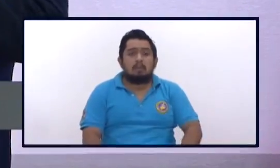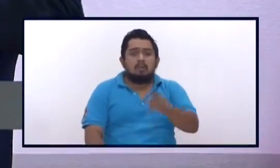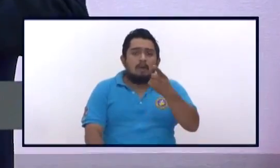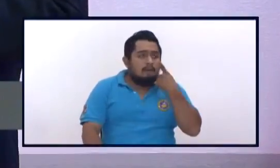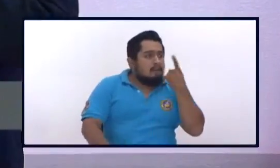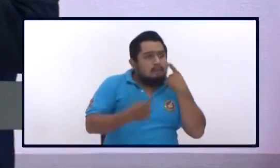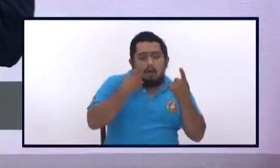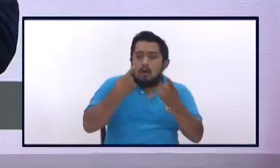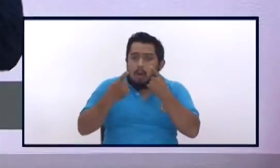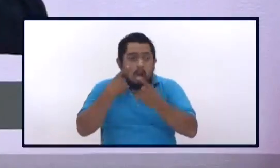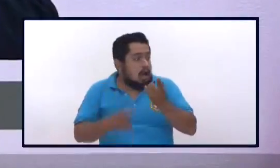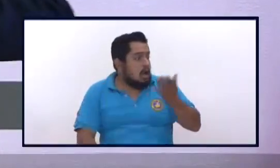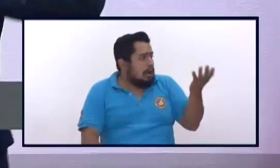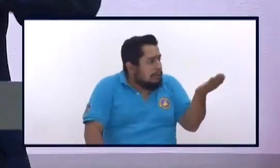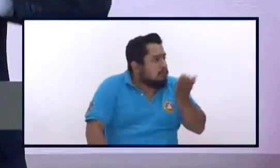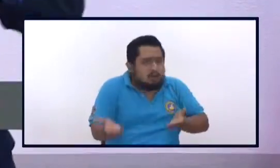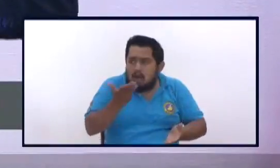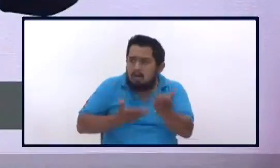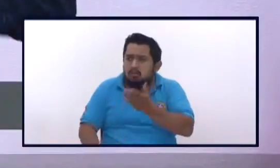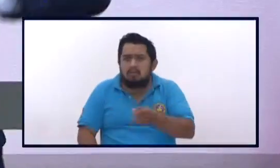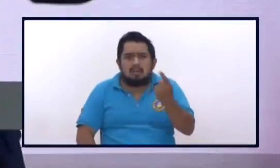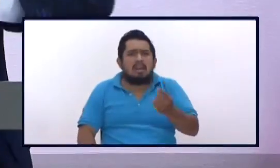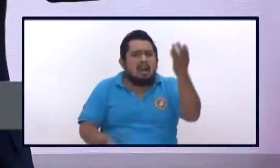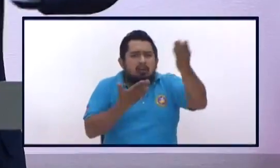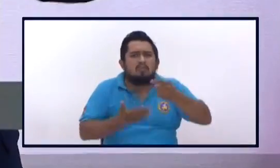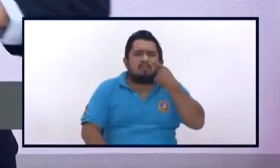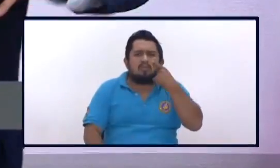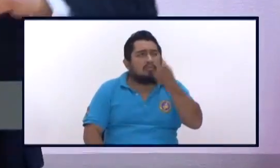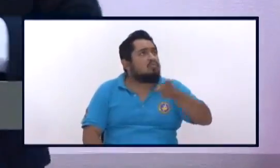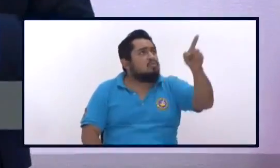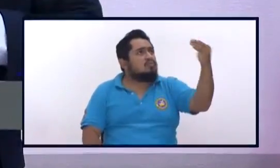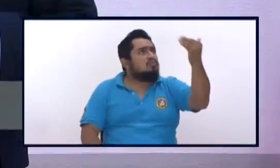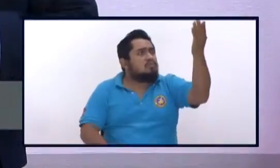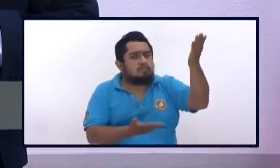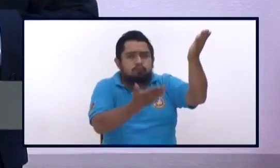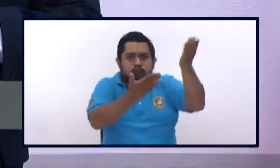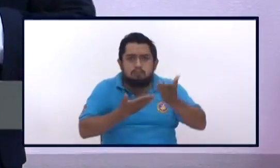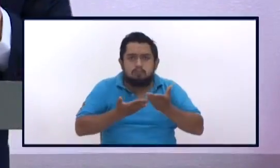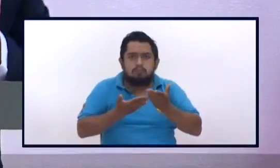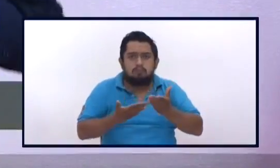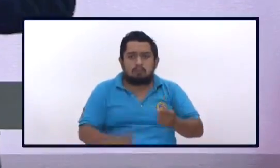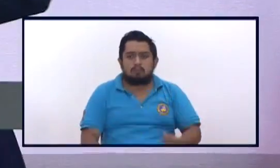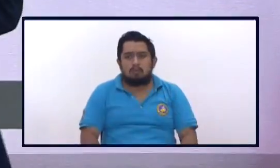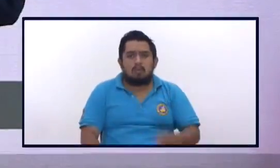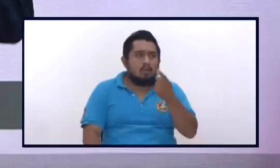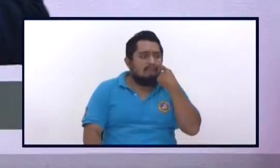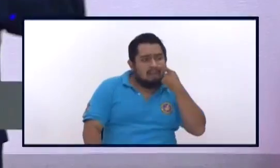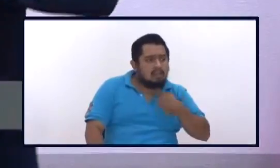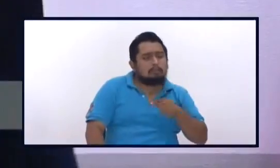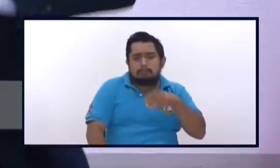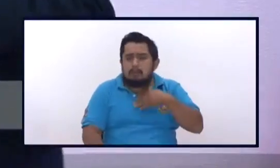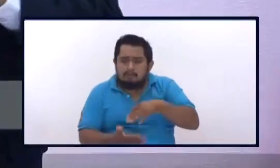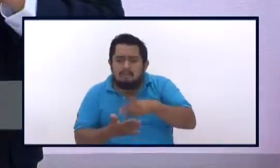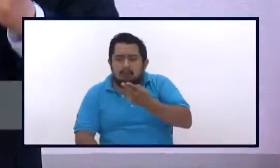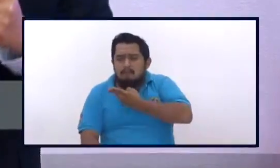buscando esta hora para alguien que te ayude a alguien que te ayude de dónde viene en toronto socorro viene de lo alto no es cantado caminando hecho eco pastor